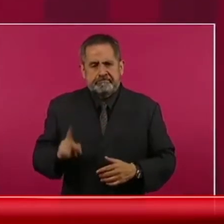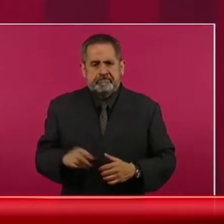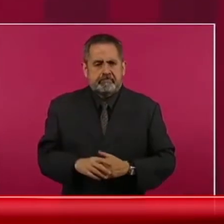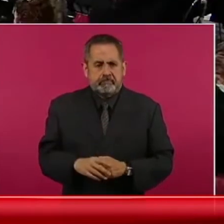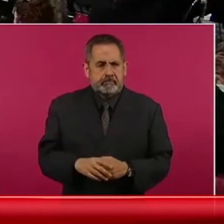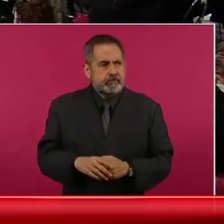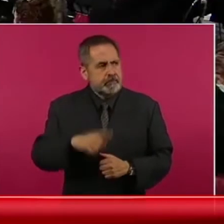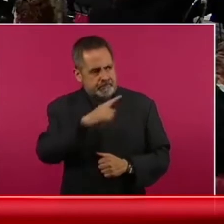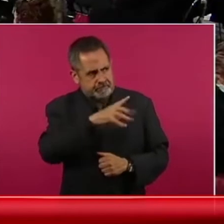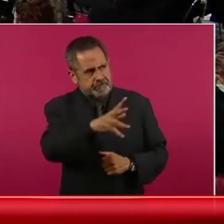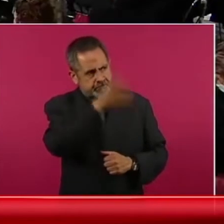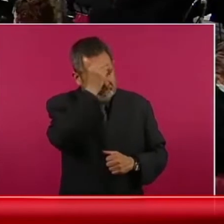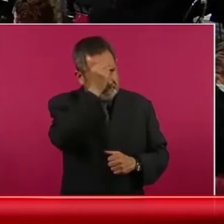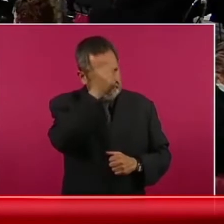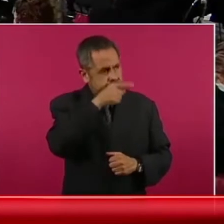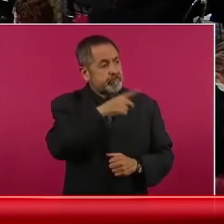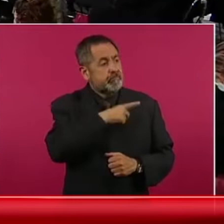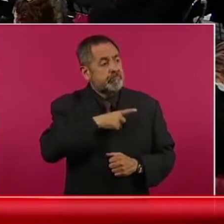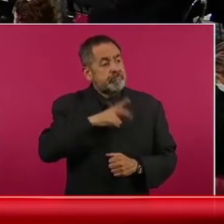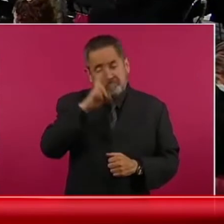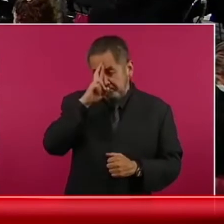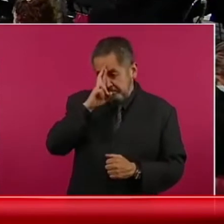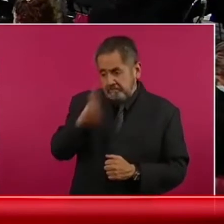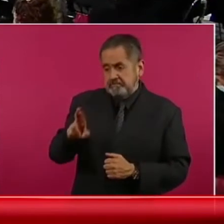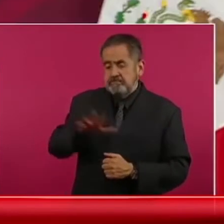Que aprendan a respetar,